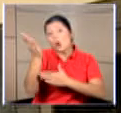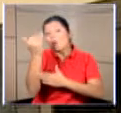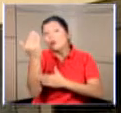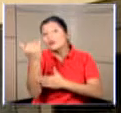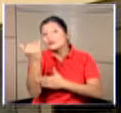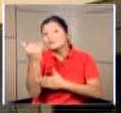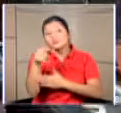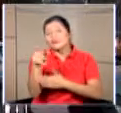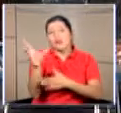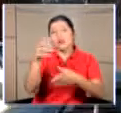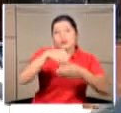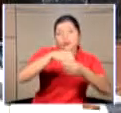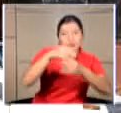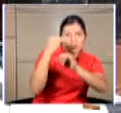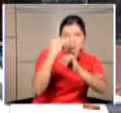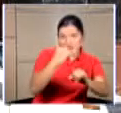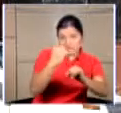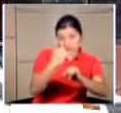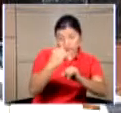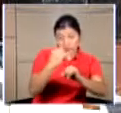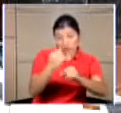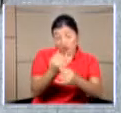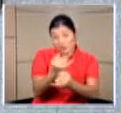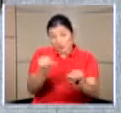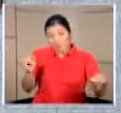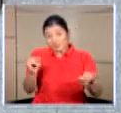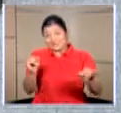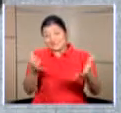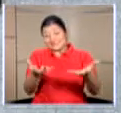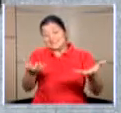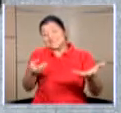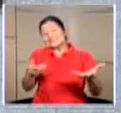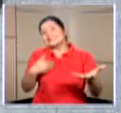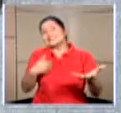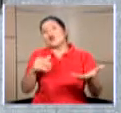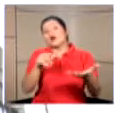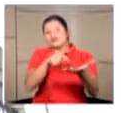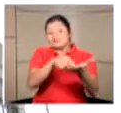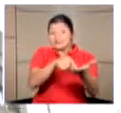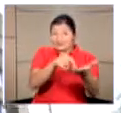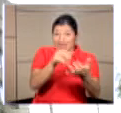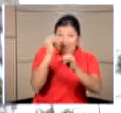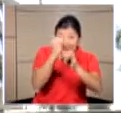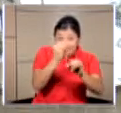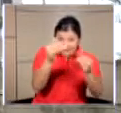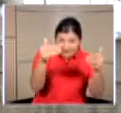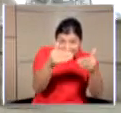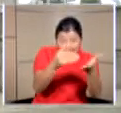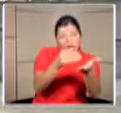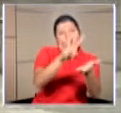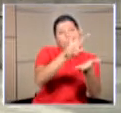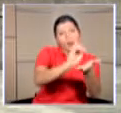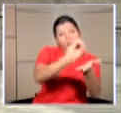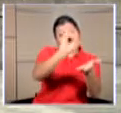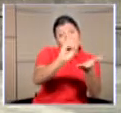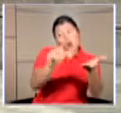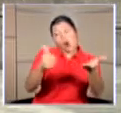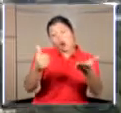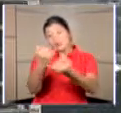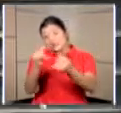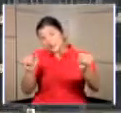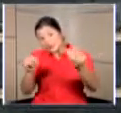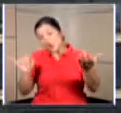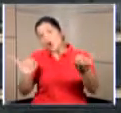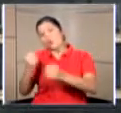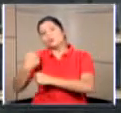él no se incluyen las instituciones descentralizadas que constituyen el otro 60%, como las municipalidades y las instituciones